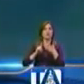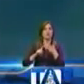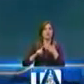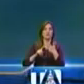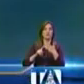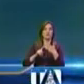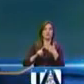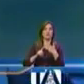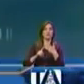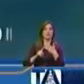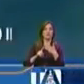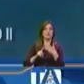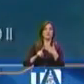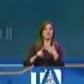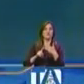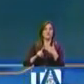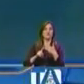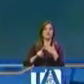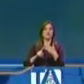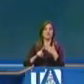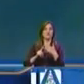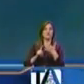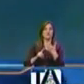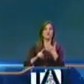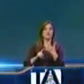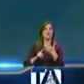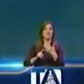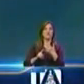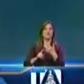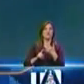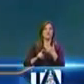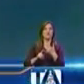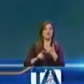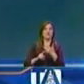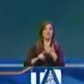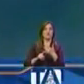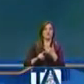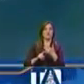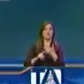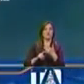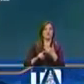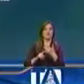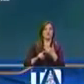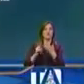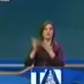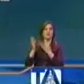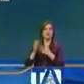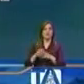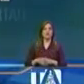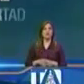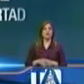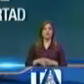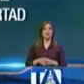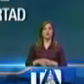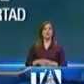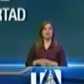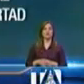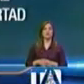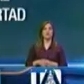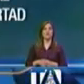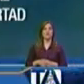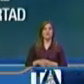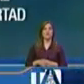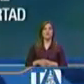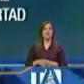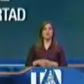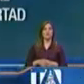Paz, Comité del Pueblo 2, Rancho Alto, San José Obrero, Consejo Provincial, Caminos a la